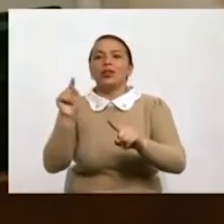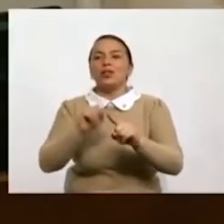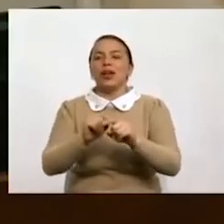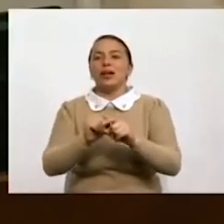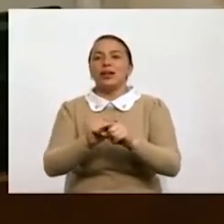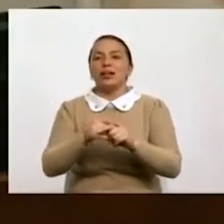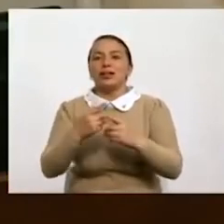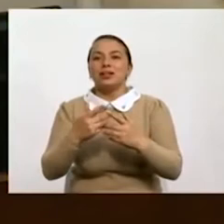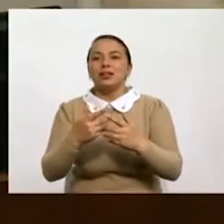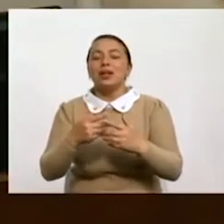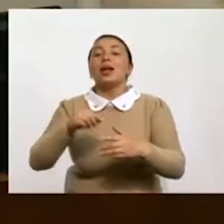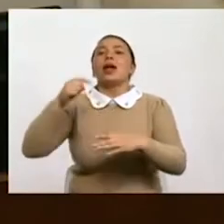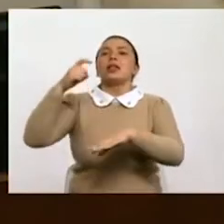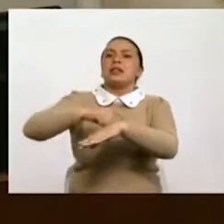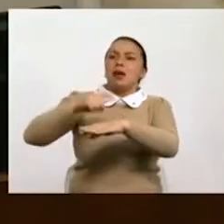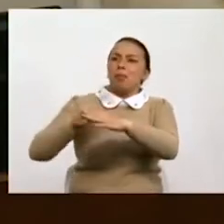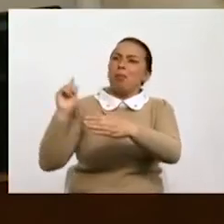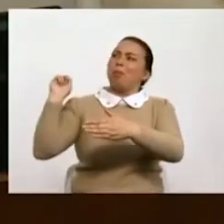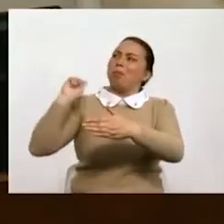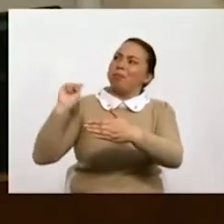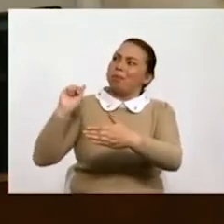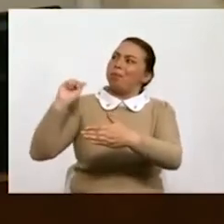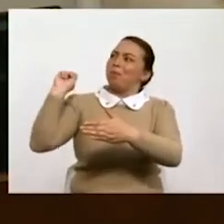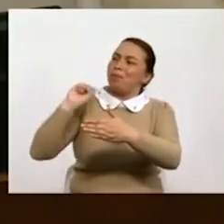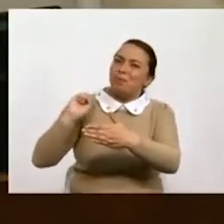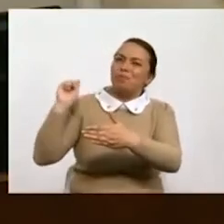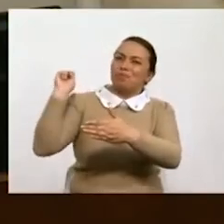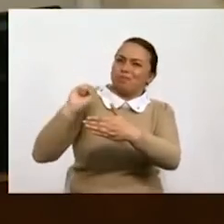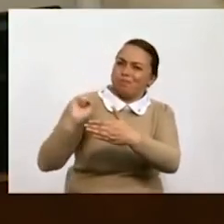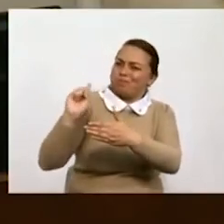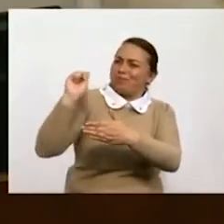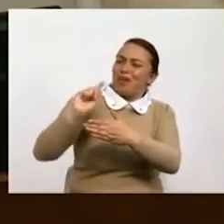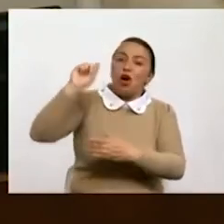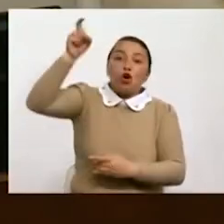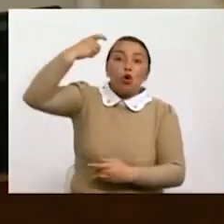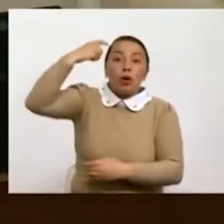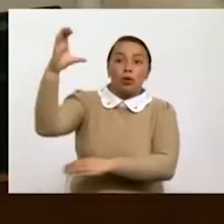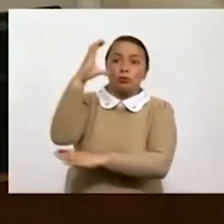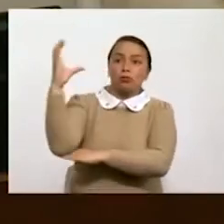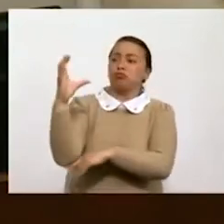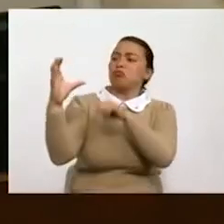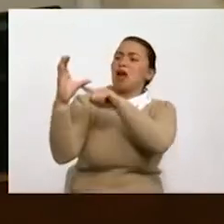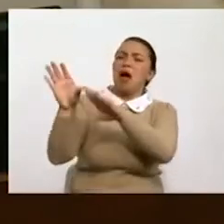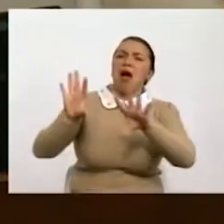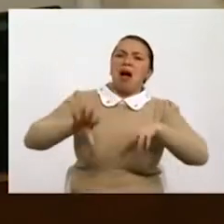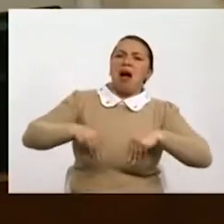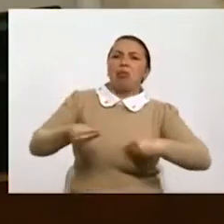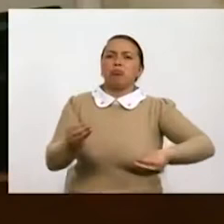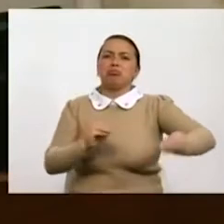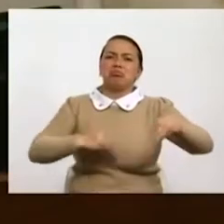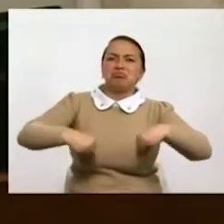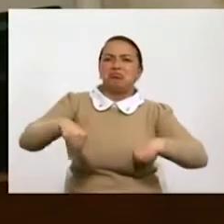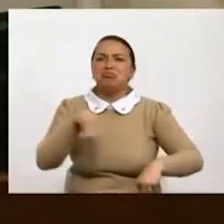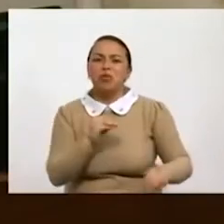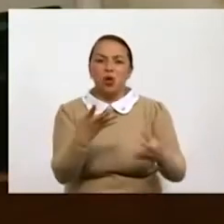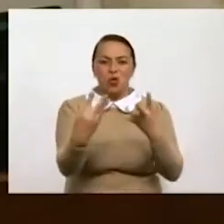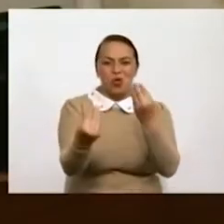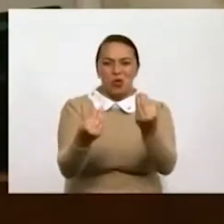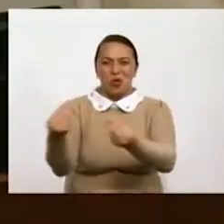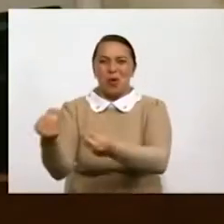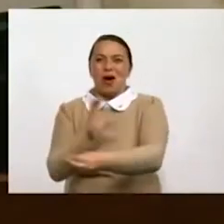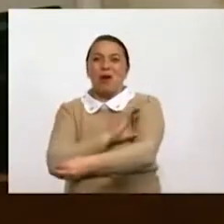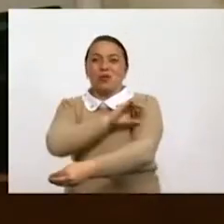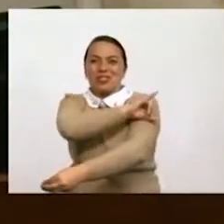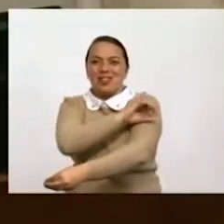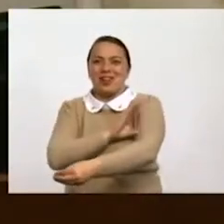que durante décadas el Estado colombiano permitió la existencia de esos grupos e